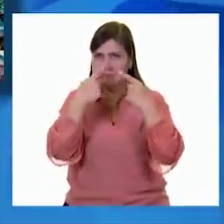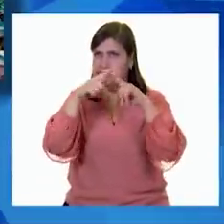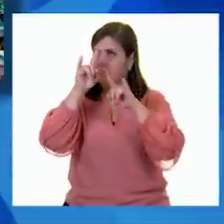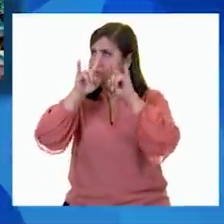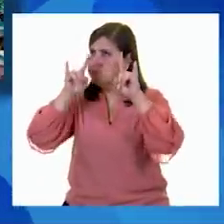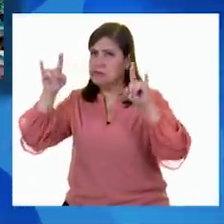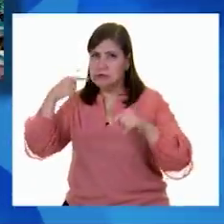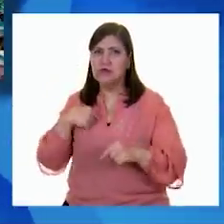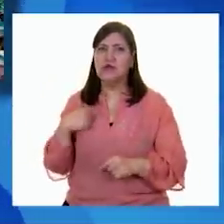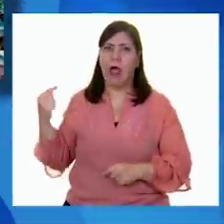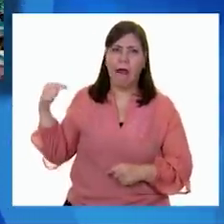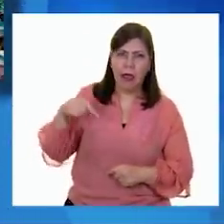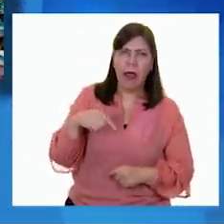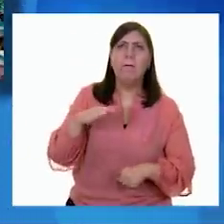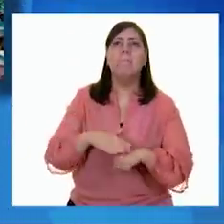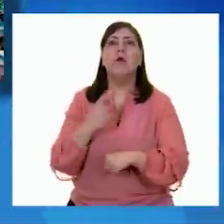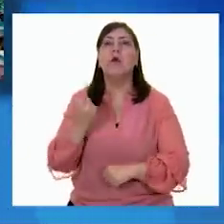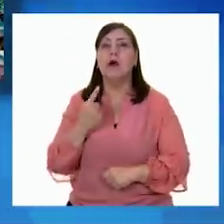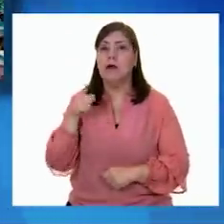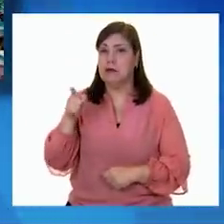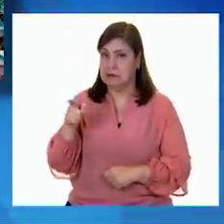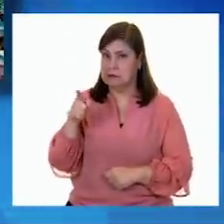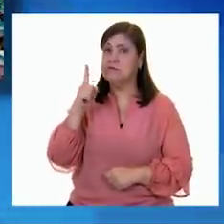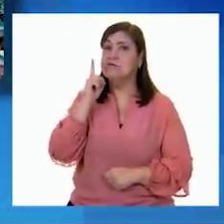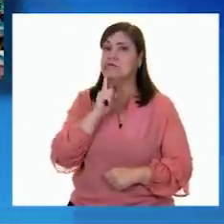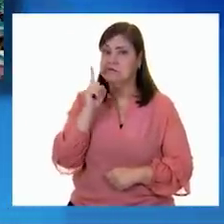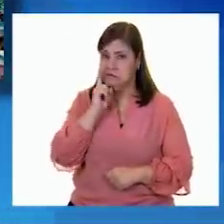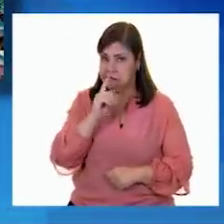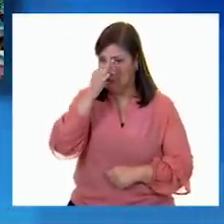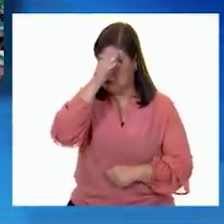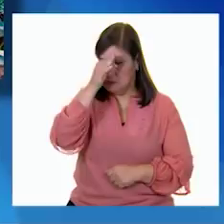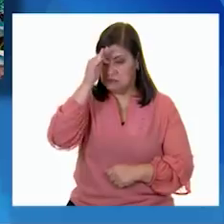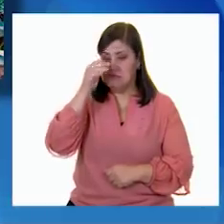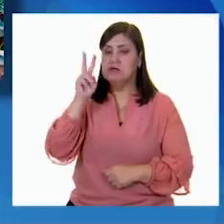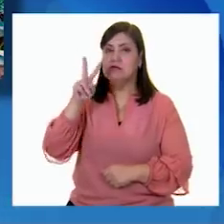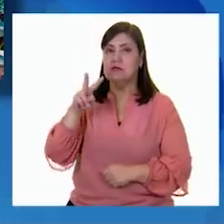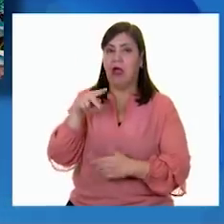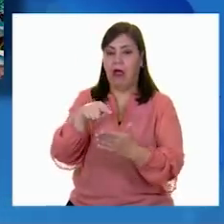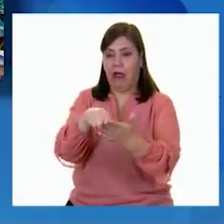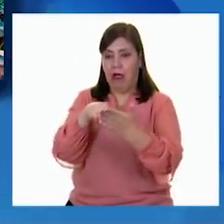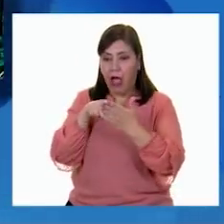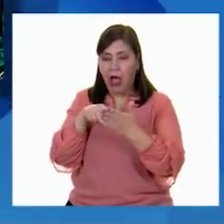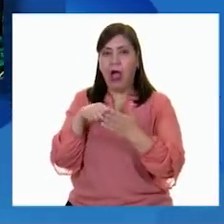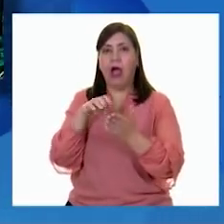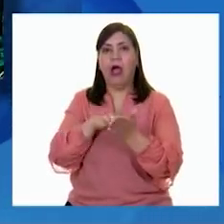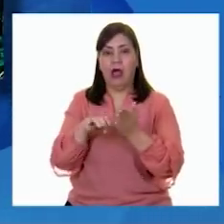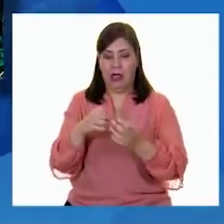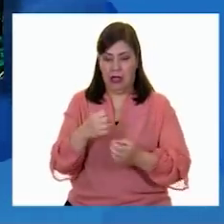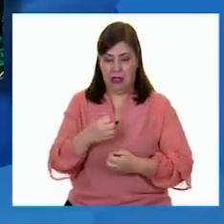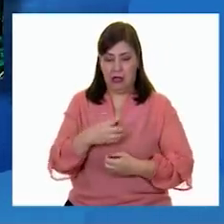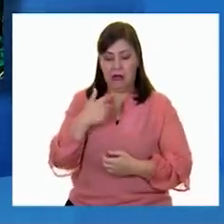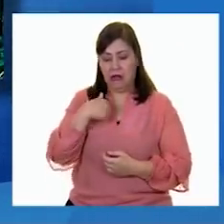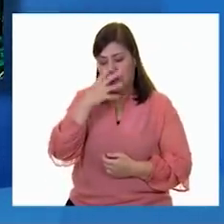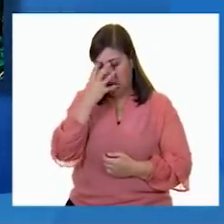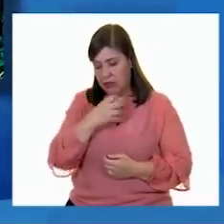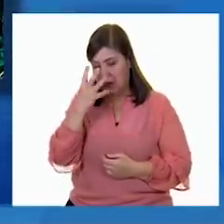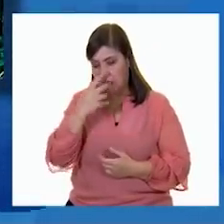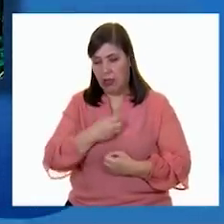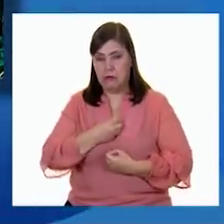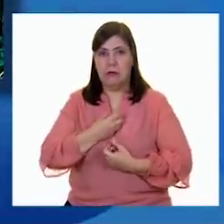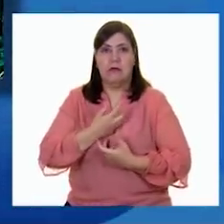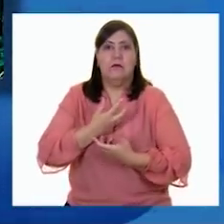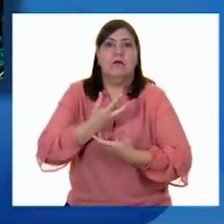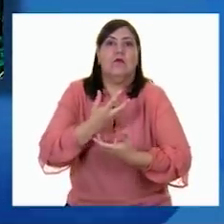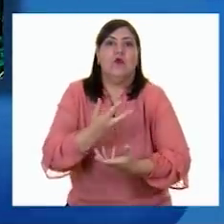aquí porque pienso que es un claro ejemplo de cómo la tristeza puede resultar benéfica tanto en lo